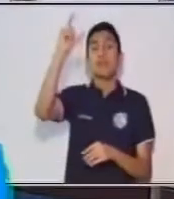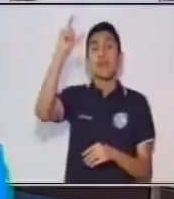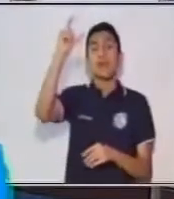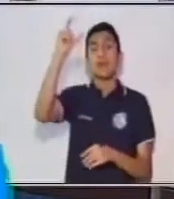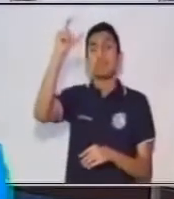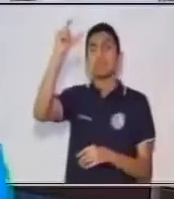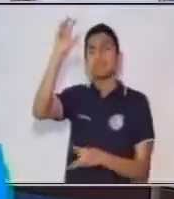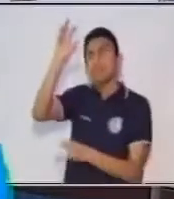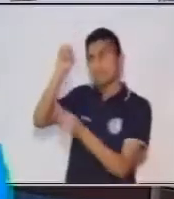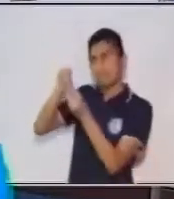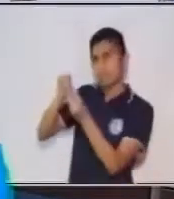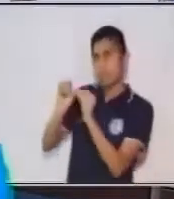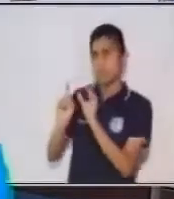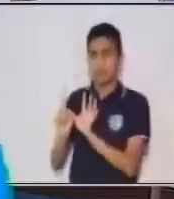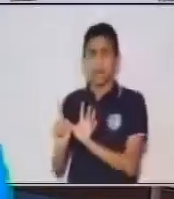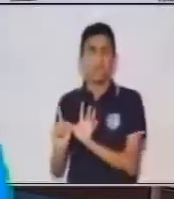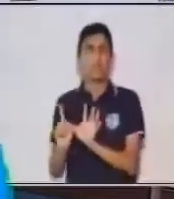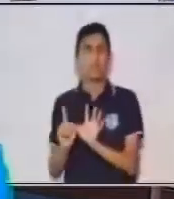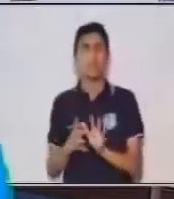¿Sí?